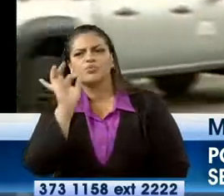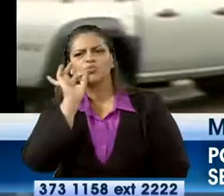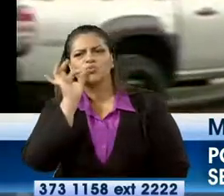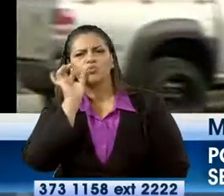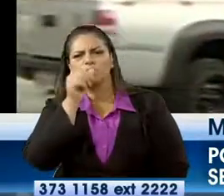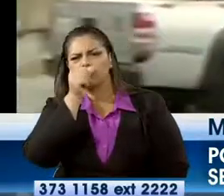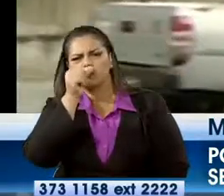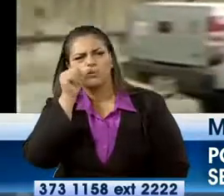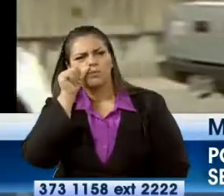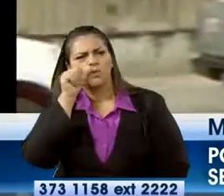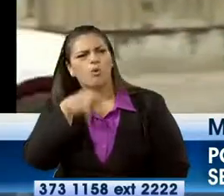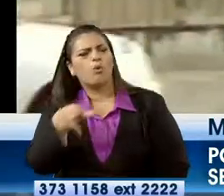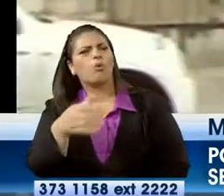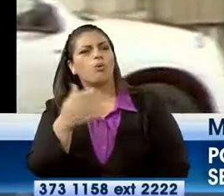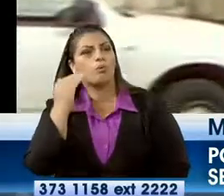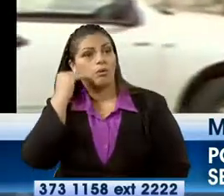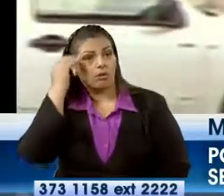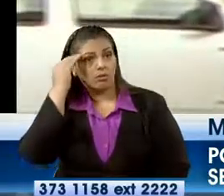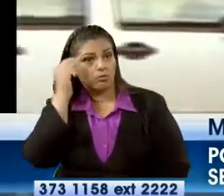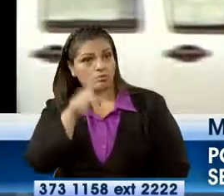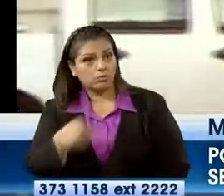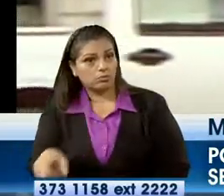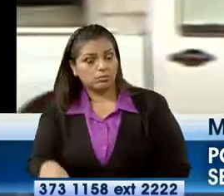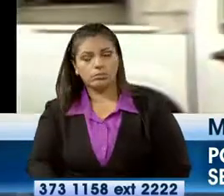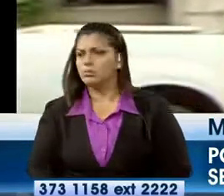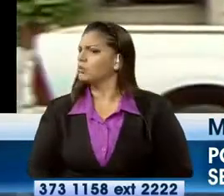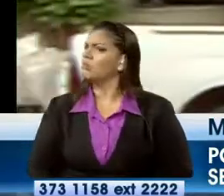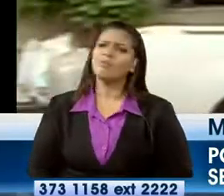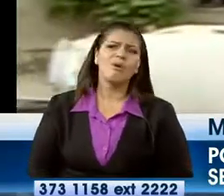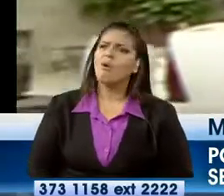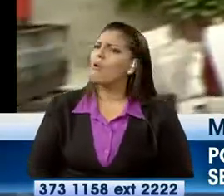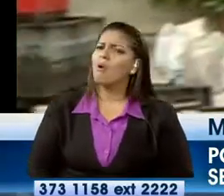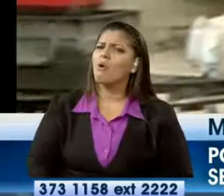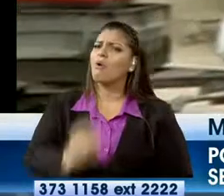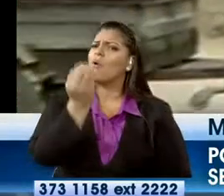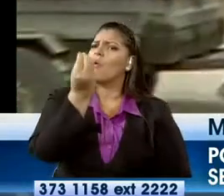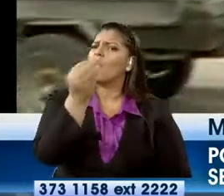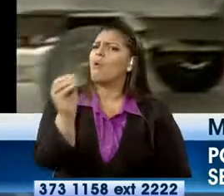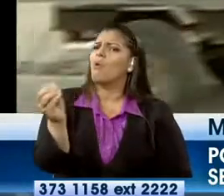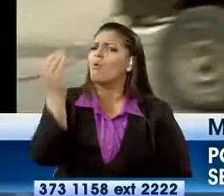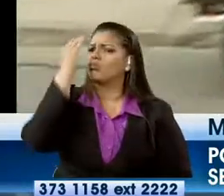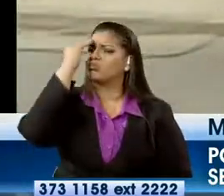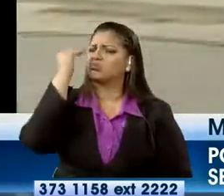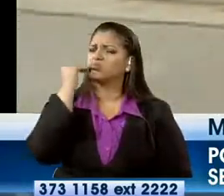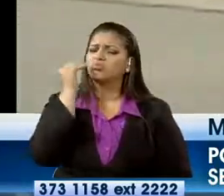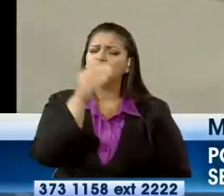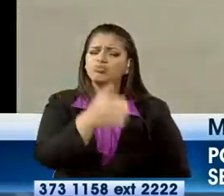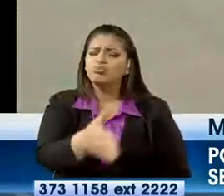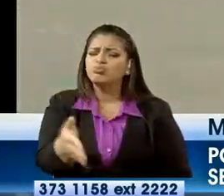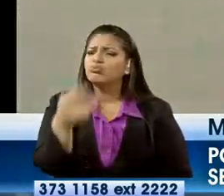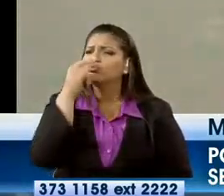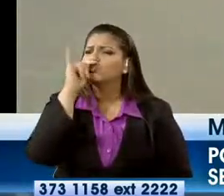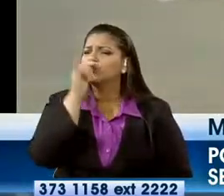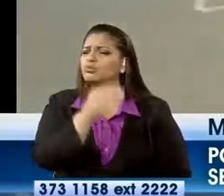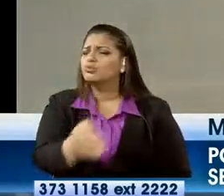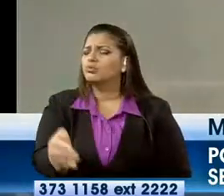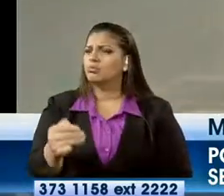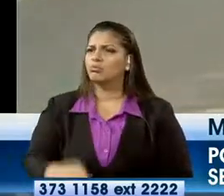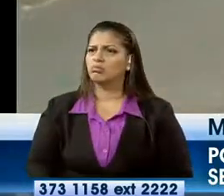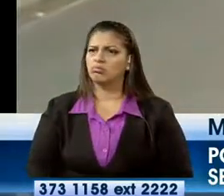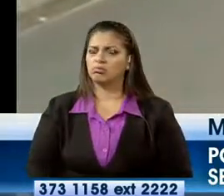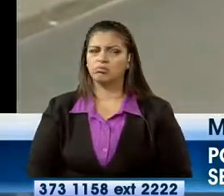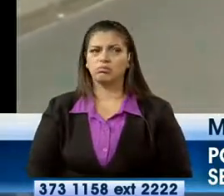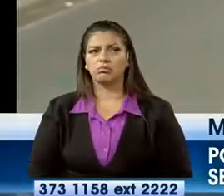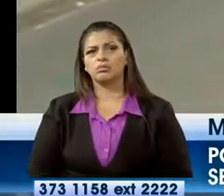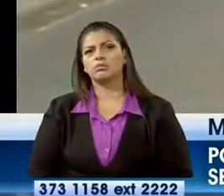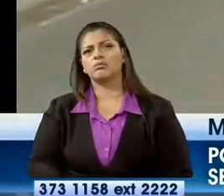menor edad, niños pequeños, los niños no pueden ni salir a jugar porque esto ya no se aguanta, no se soporta. Yo creo que autoridades pongan asunto aquí, principalmente aquí, porque